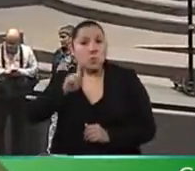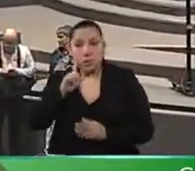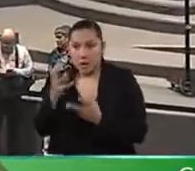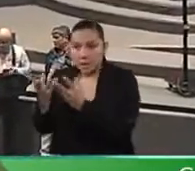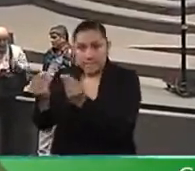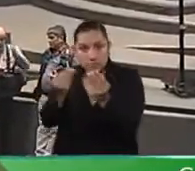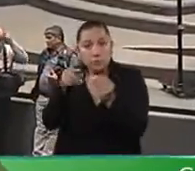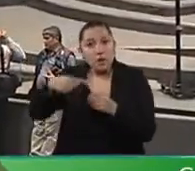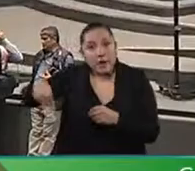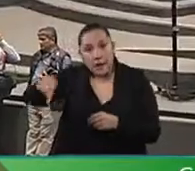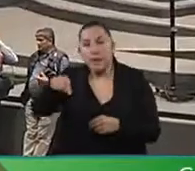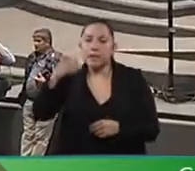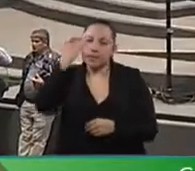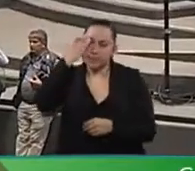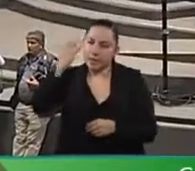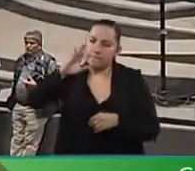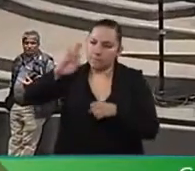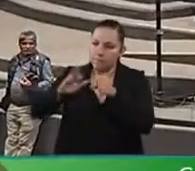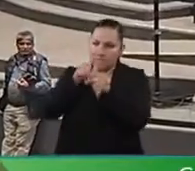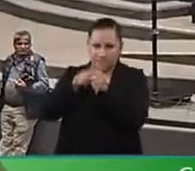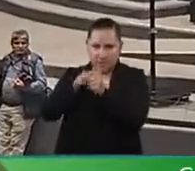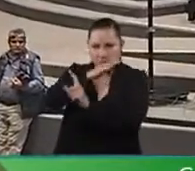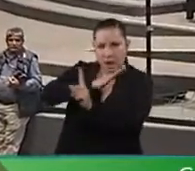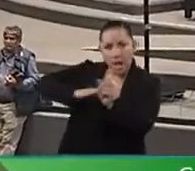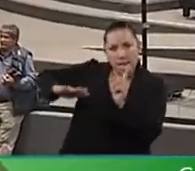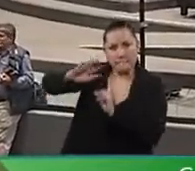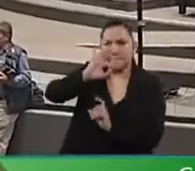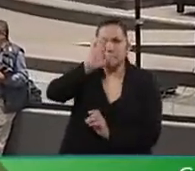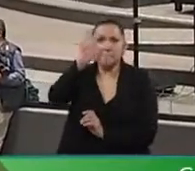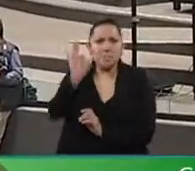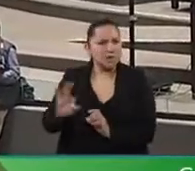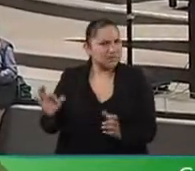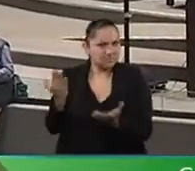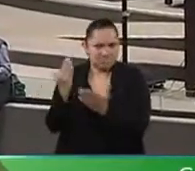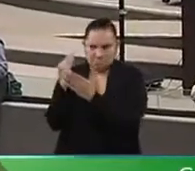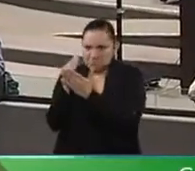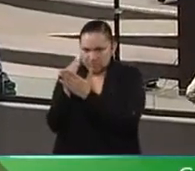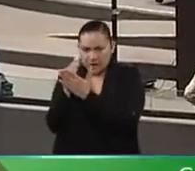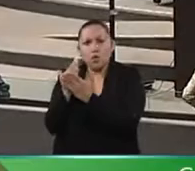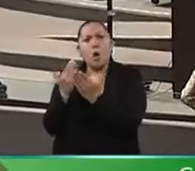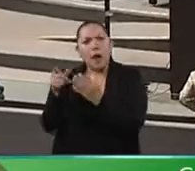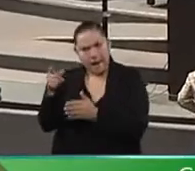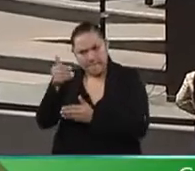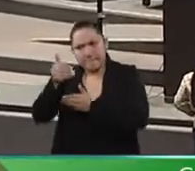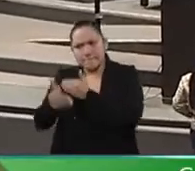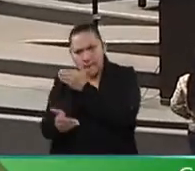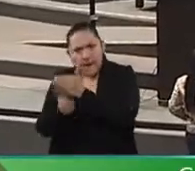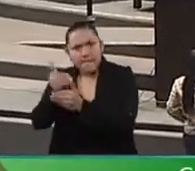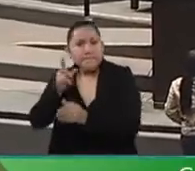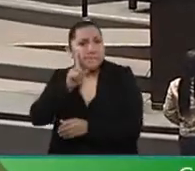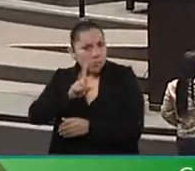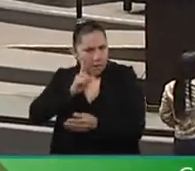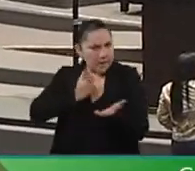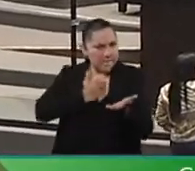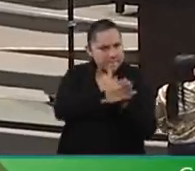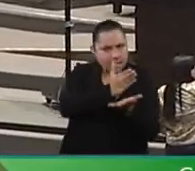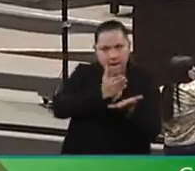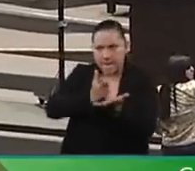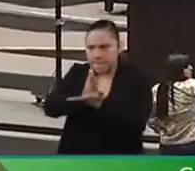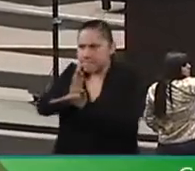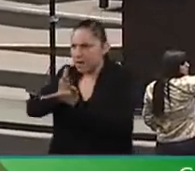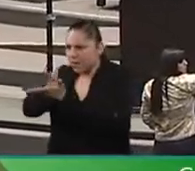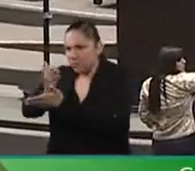Federal Hasta eso están ustedes borrando el techo de cristal fue evidente y hoy con este sorteo